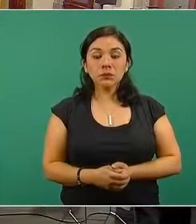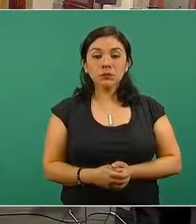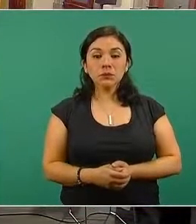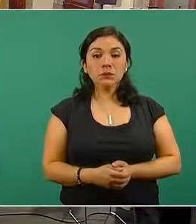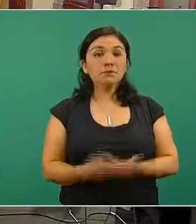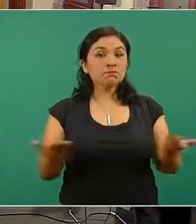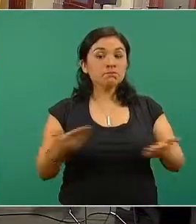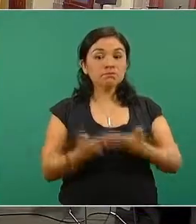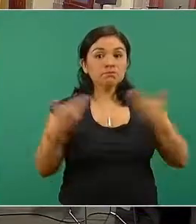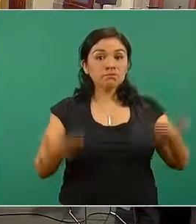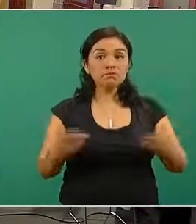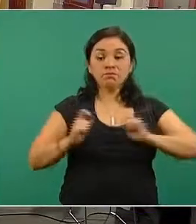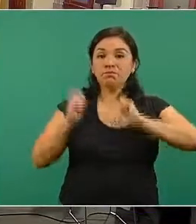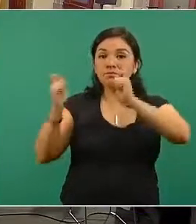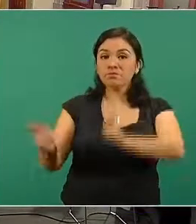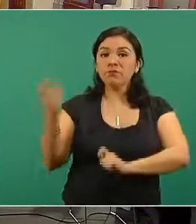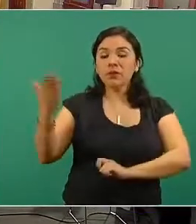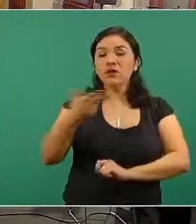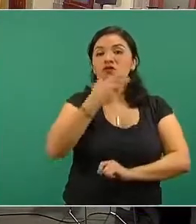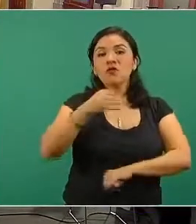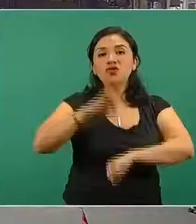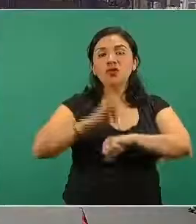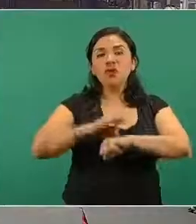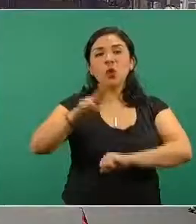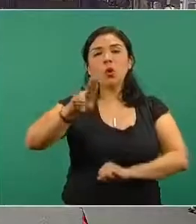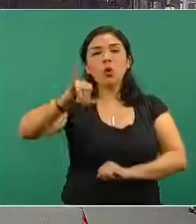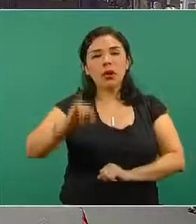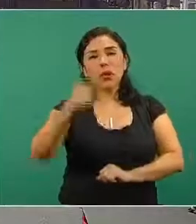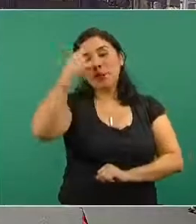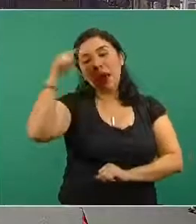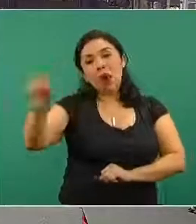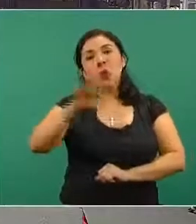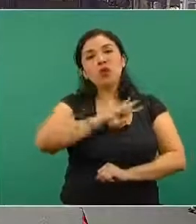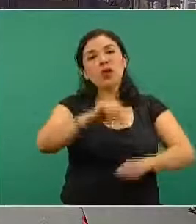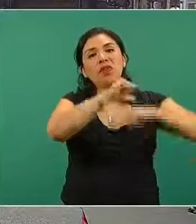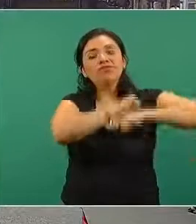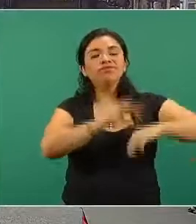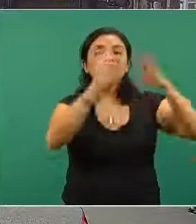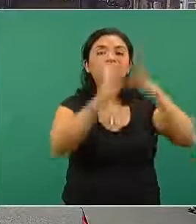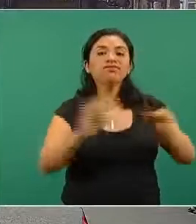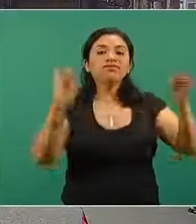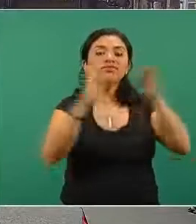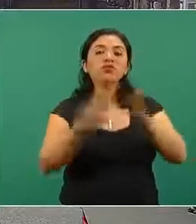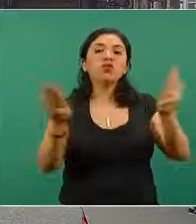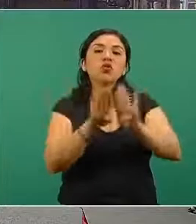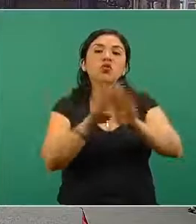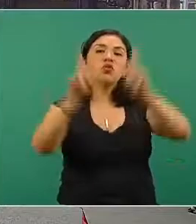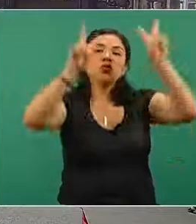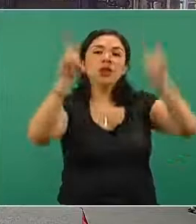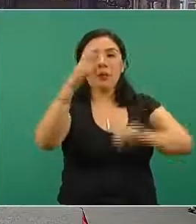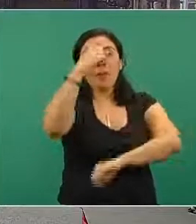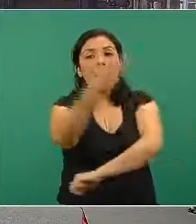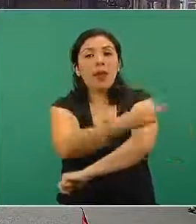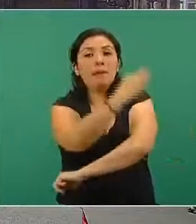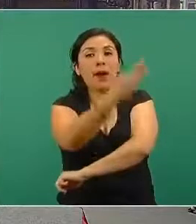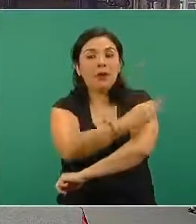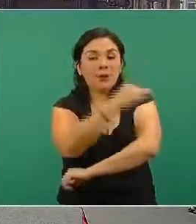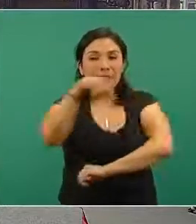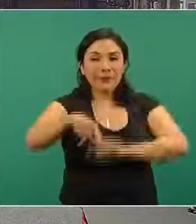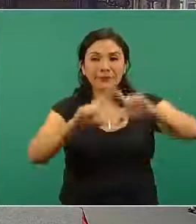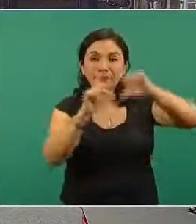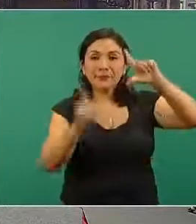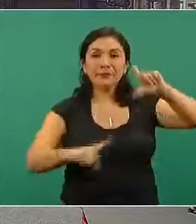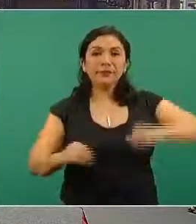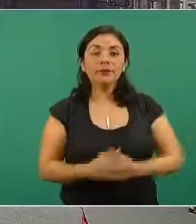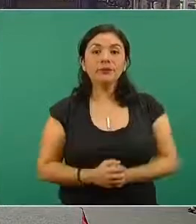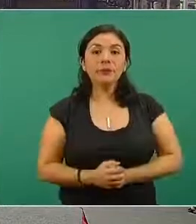Pues bien, le daremos la palabra al doctor Ruy López Ridaura para que él pueda presentar el avance de la Estrategia Nacional de